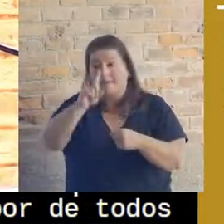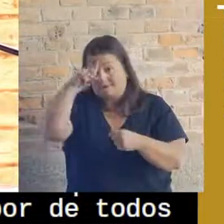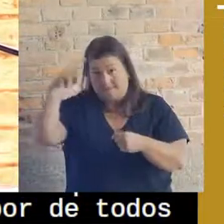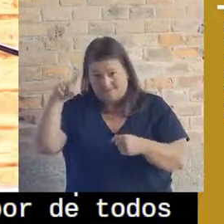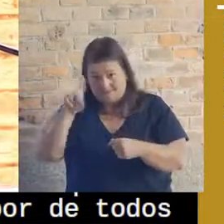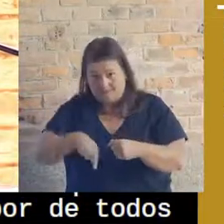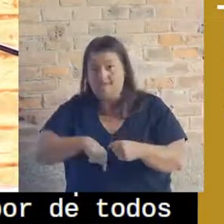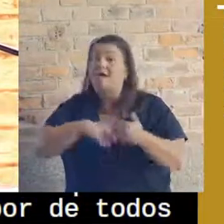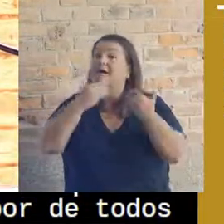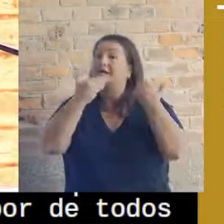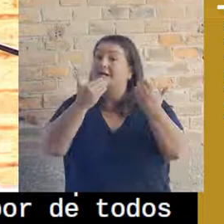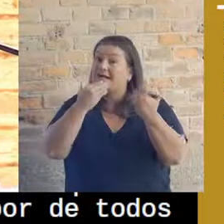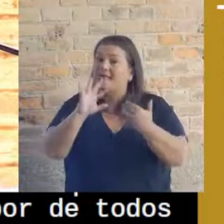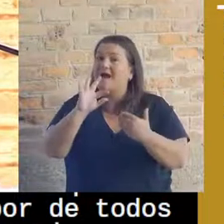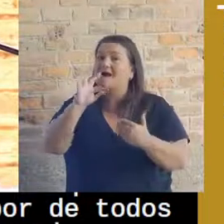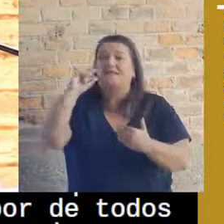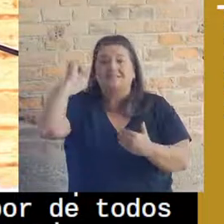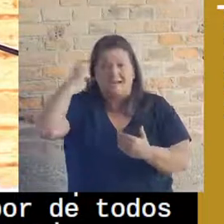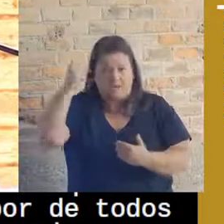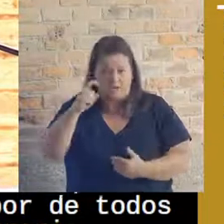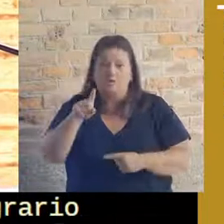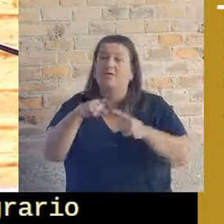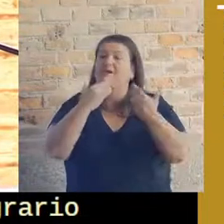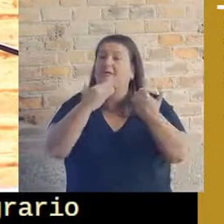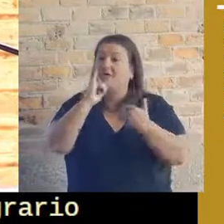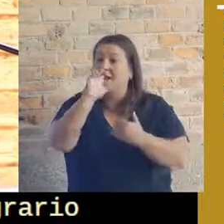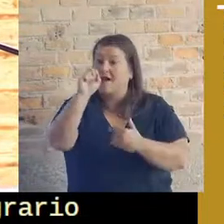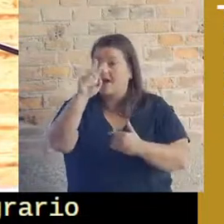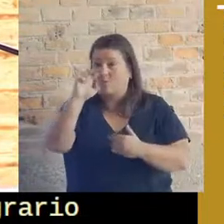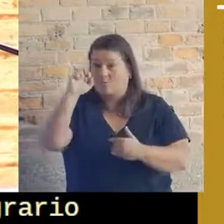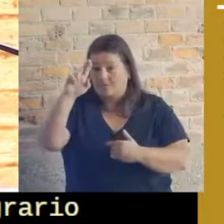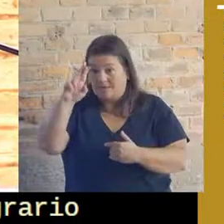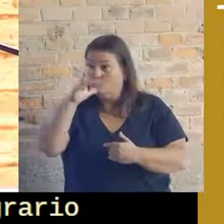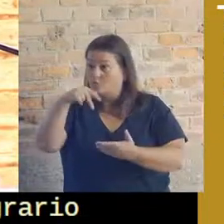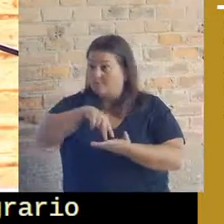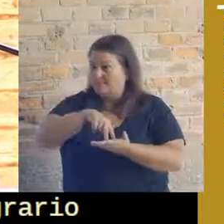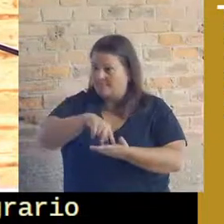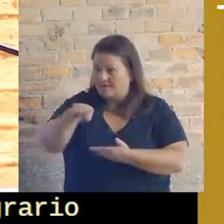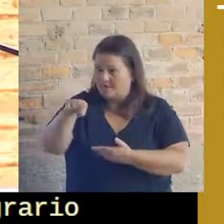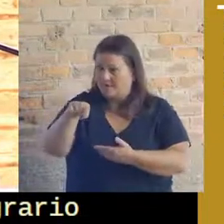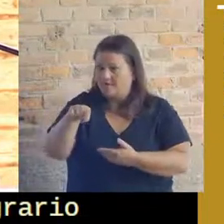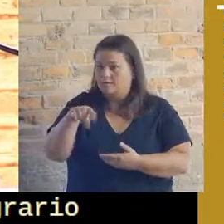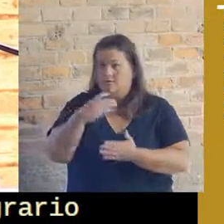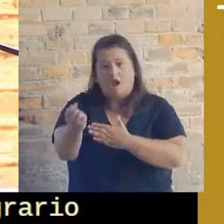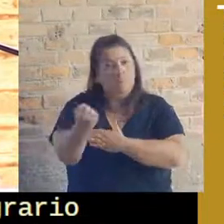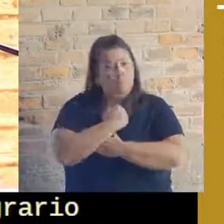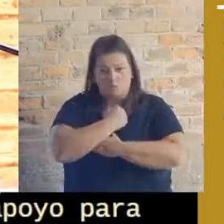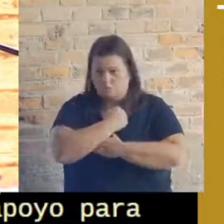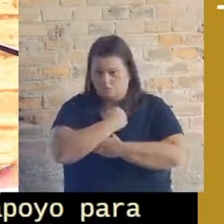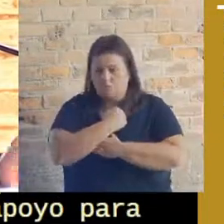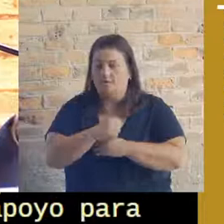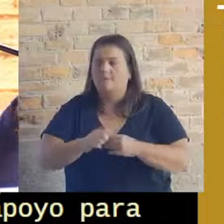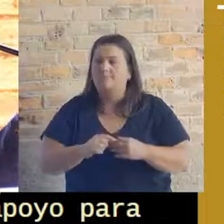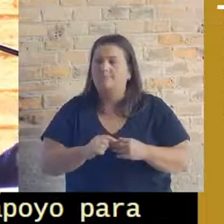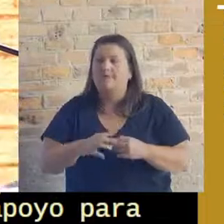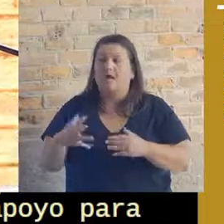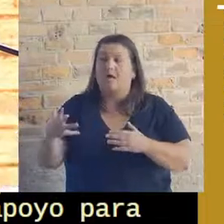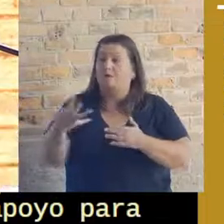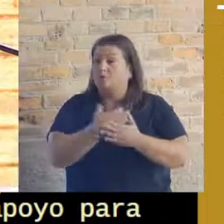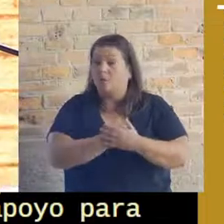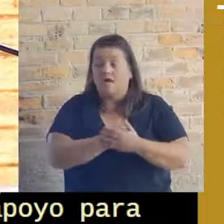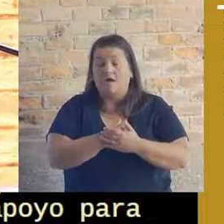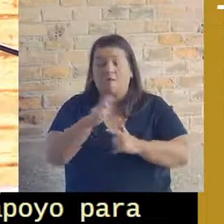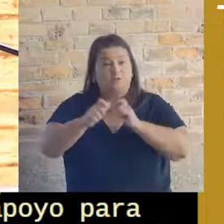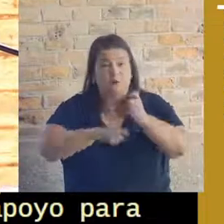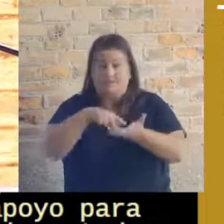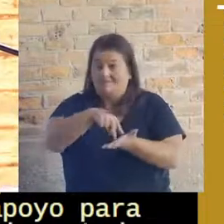Ángeles dar las gracias a Sagrario gracias a Javier por su presencia que significa un apoyo para todos nosotros a todos que a